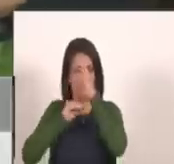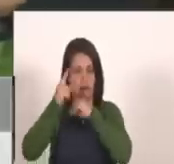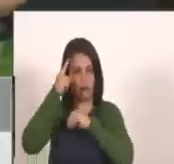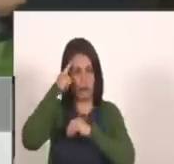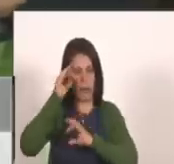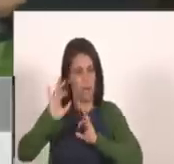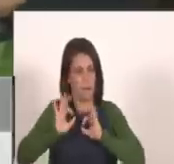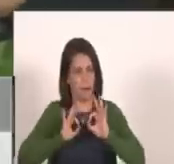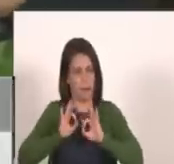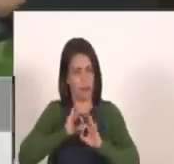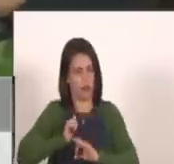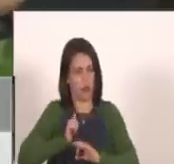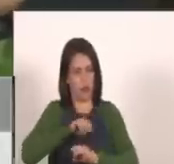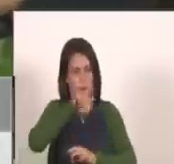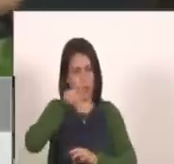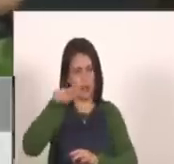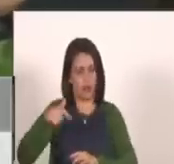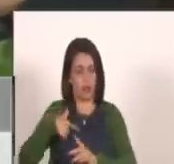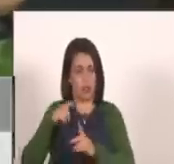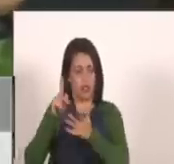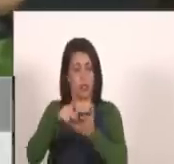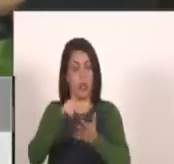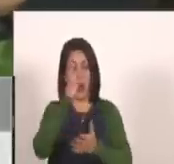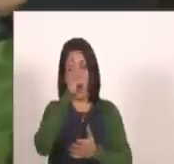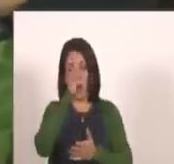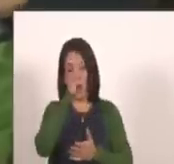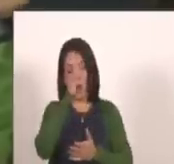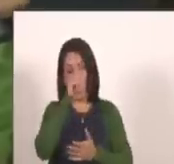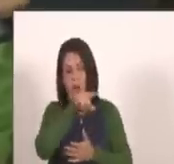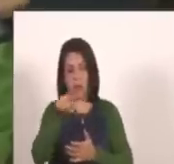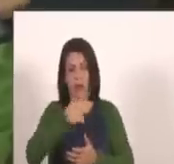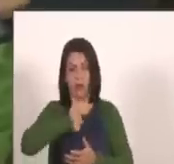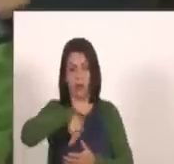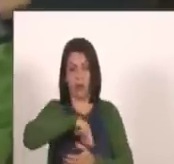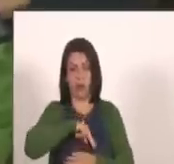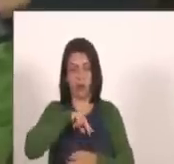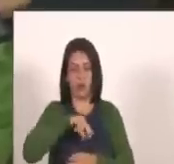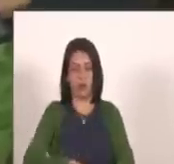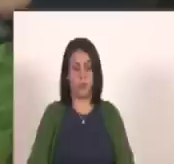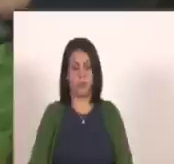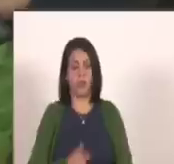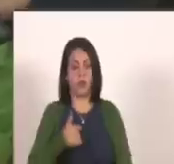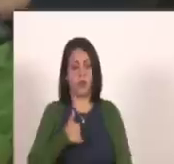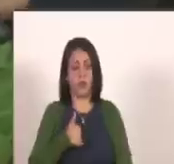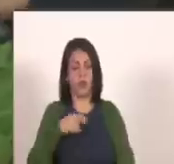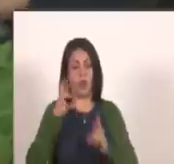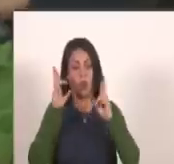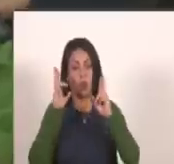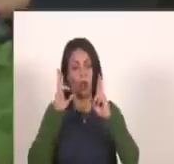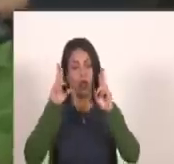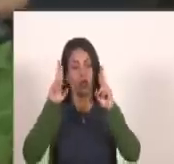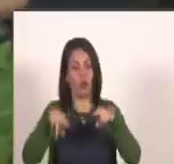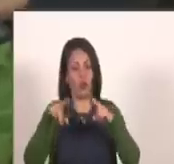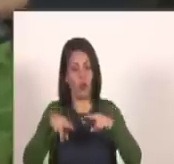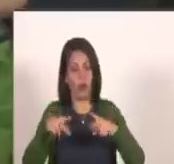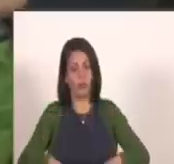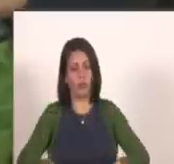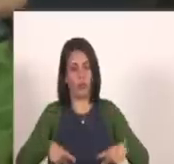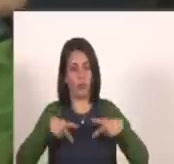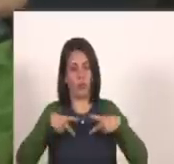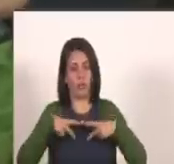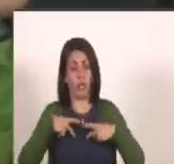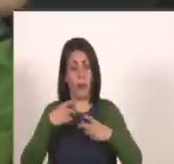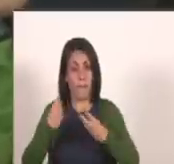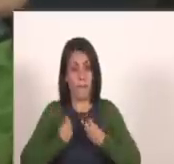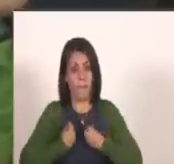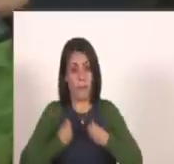que cualquiera de esos que puedan estarse burlando de nosotros, y que ojalá en ningún momento de la vida les